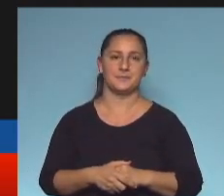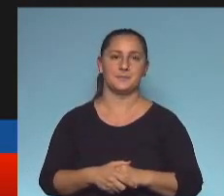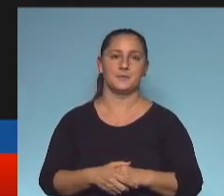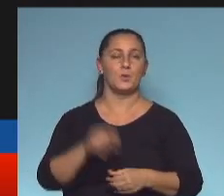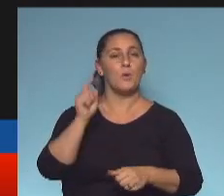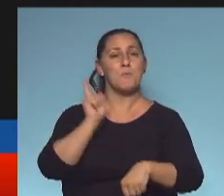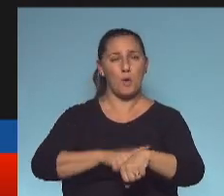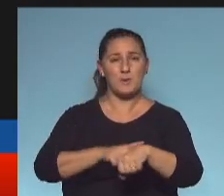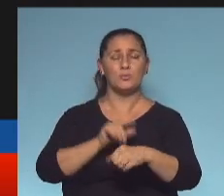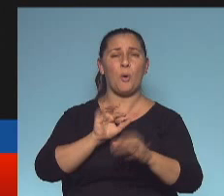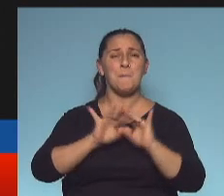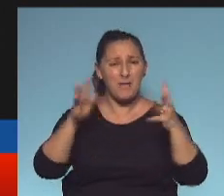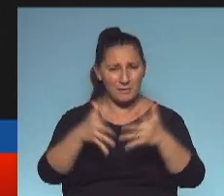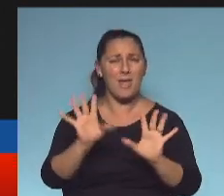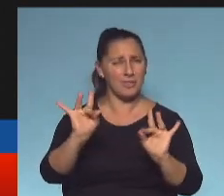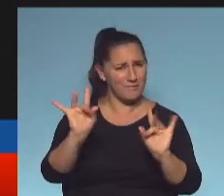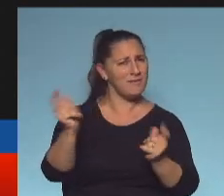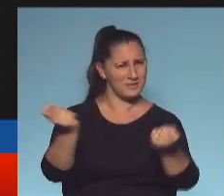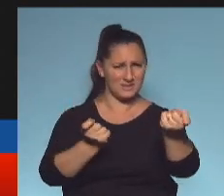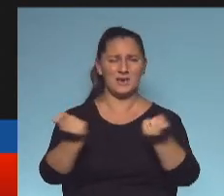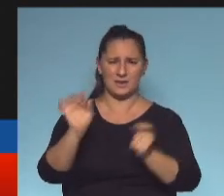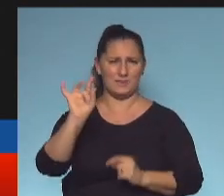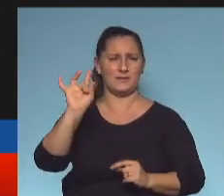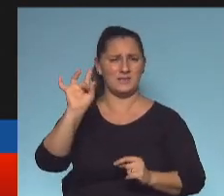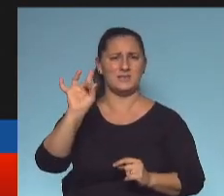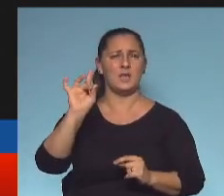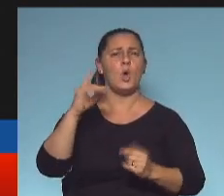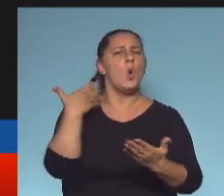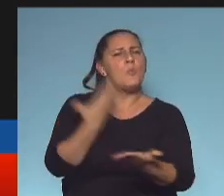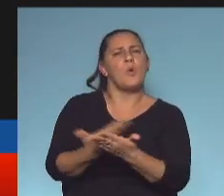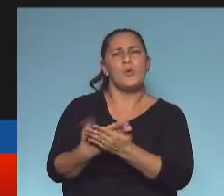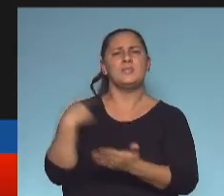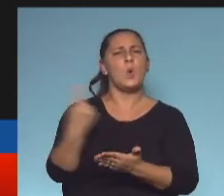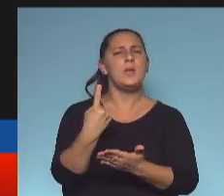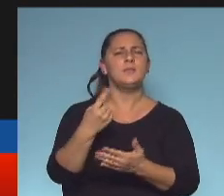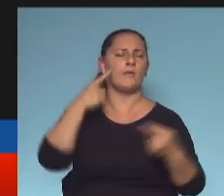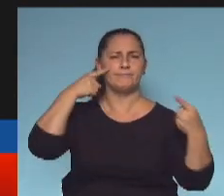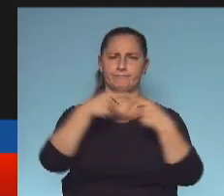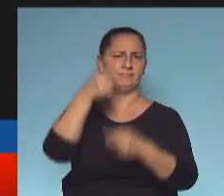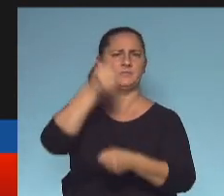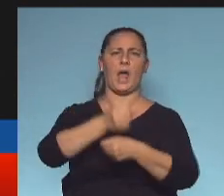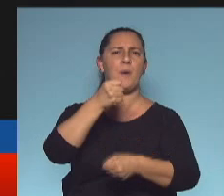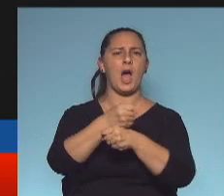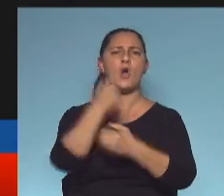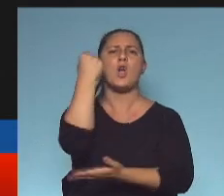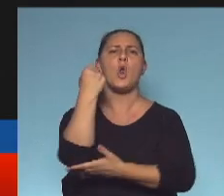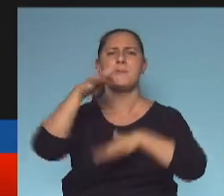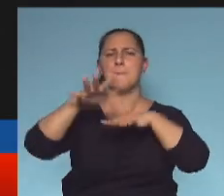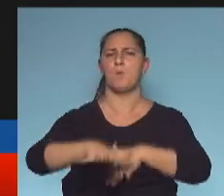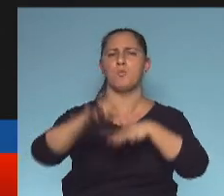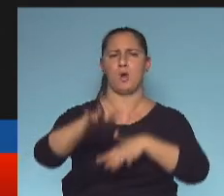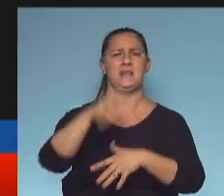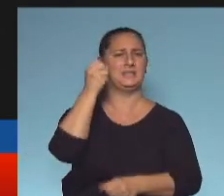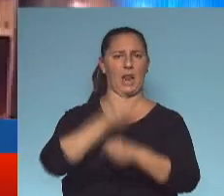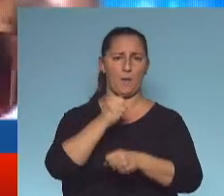es muy difícil actuar. El eje de nuestra propuesta siempre ha sido el trabajo. El trabajo de la economía popular es el